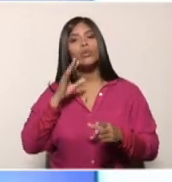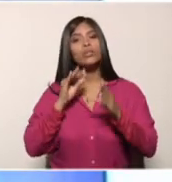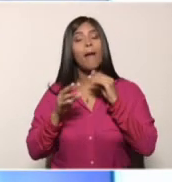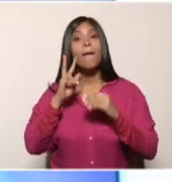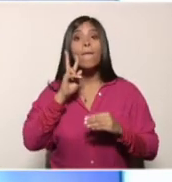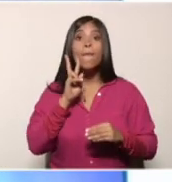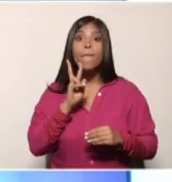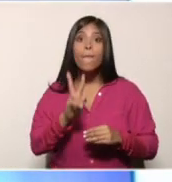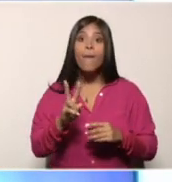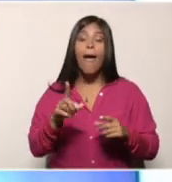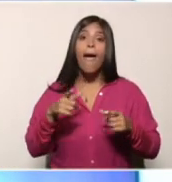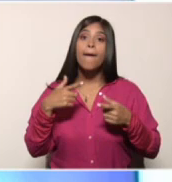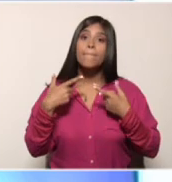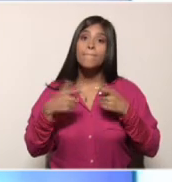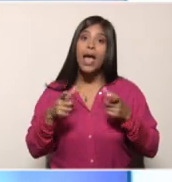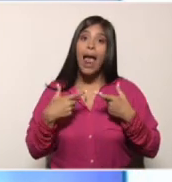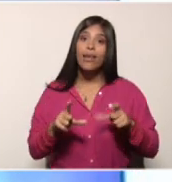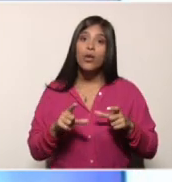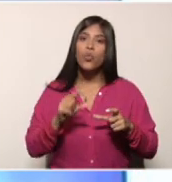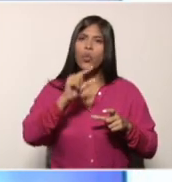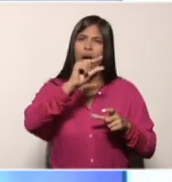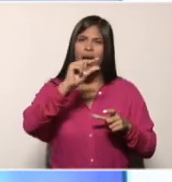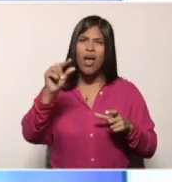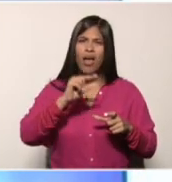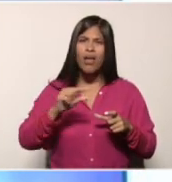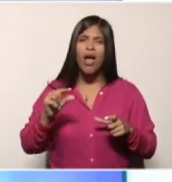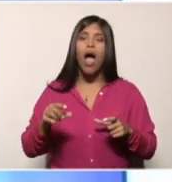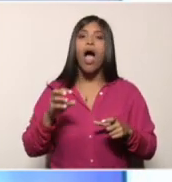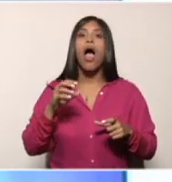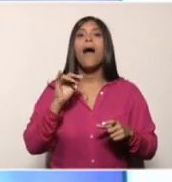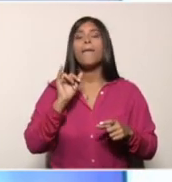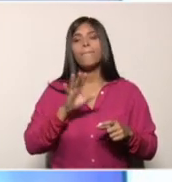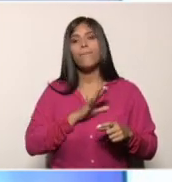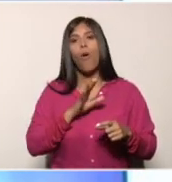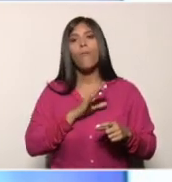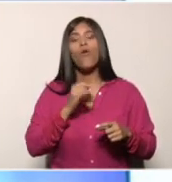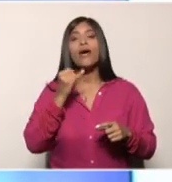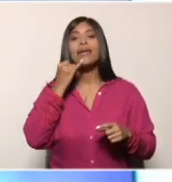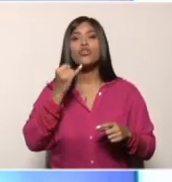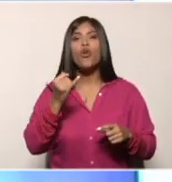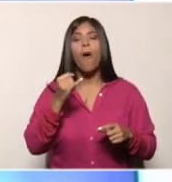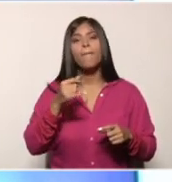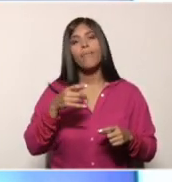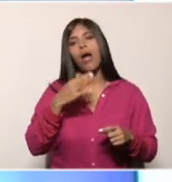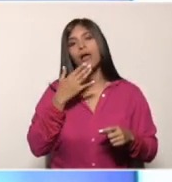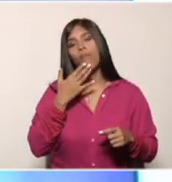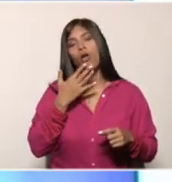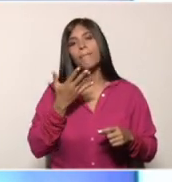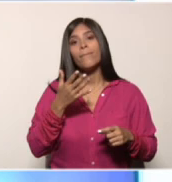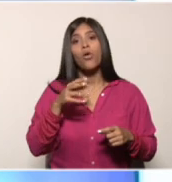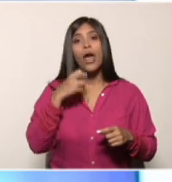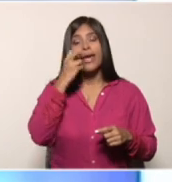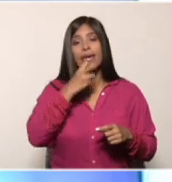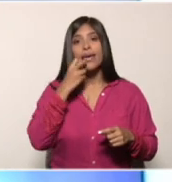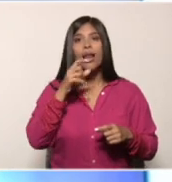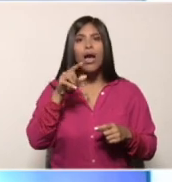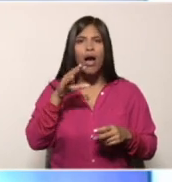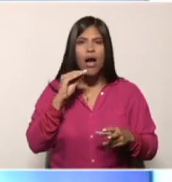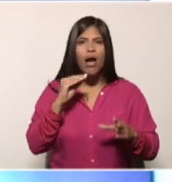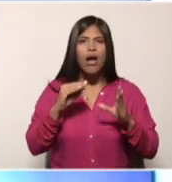películas con subtítulos o en idioma original. ¿Okay? Les va a ayudar muchísimo también. Les va a